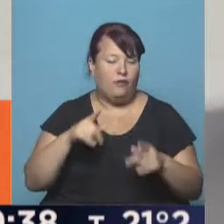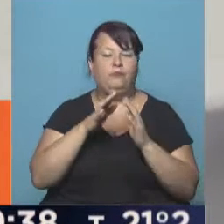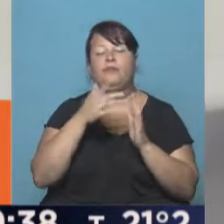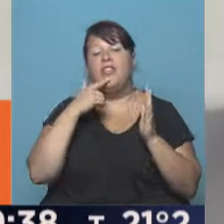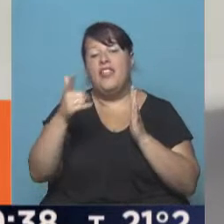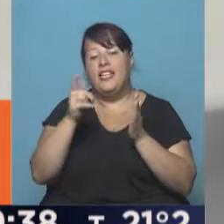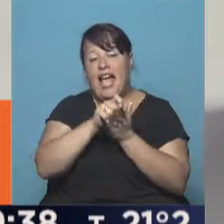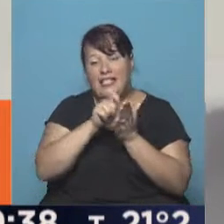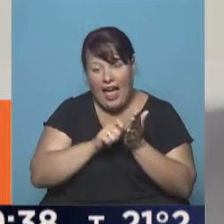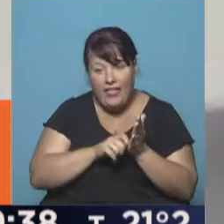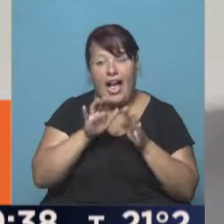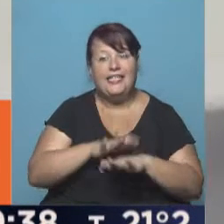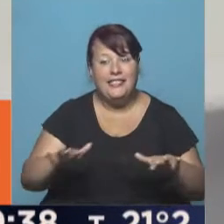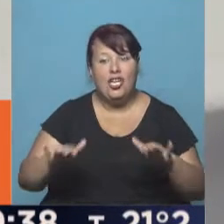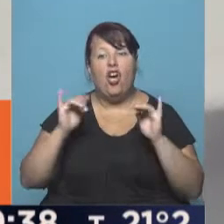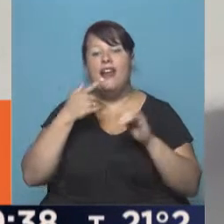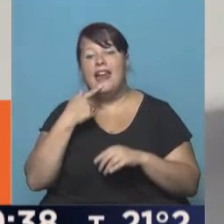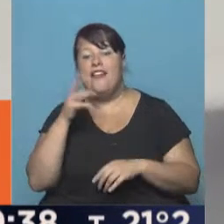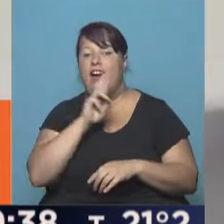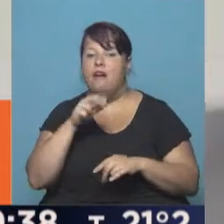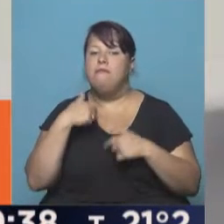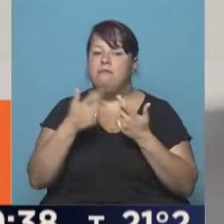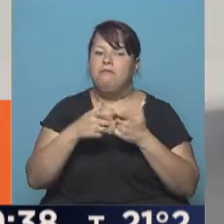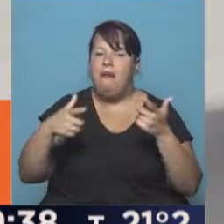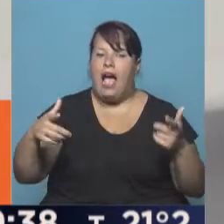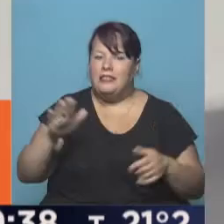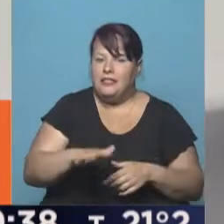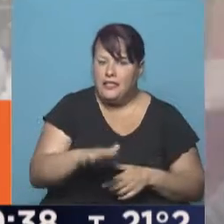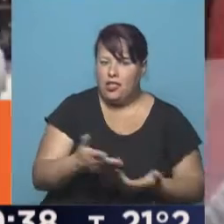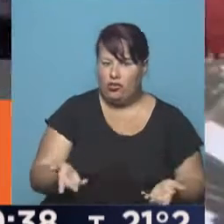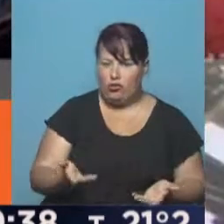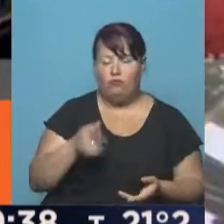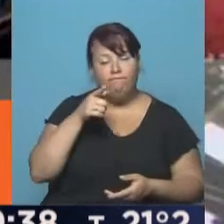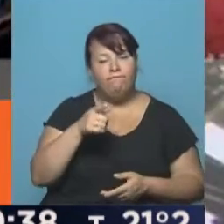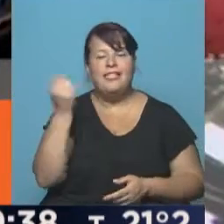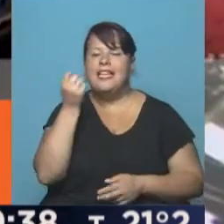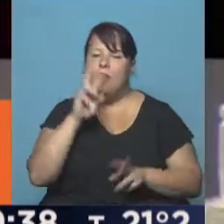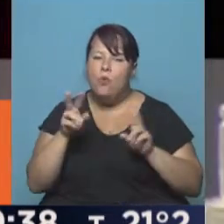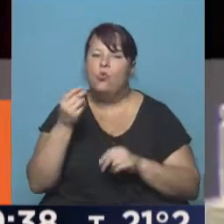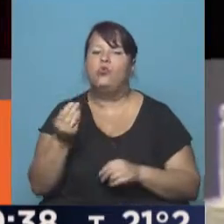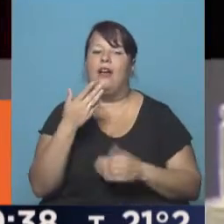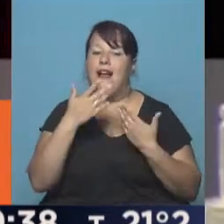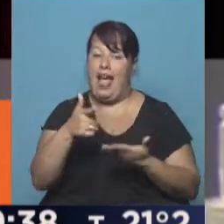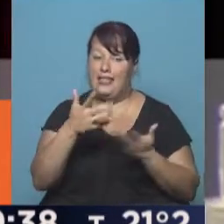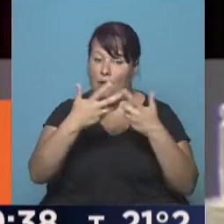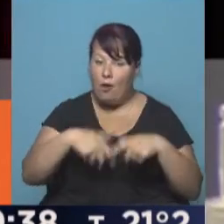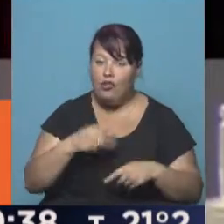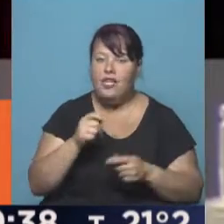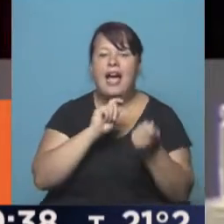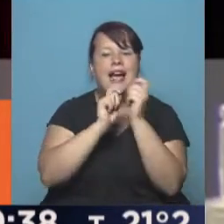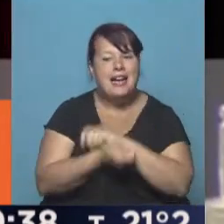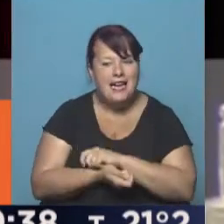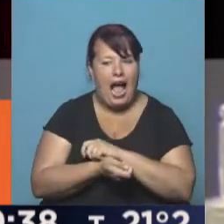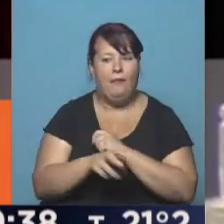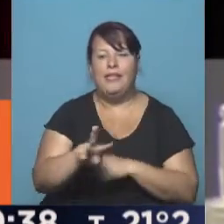según las estadísticas a niños y niñas cada vez más pequeños lo que se busca a través de este proyecto es modificar